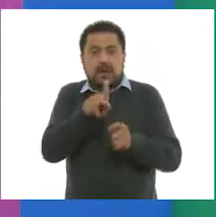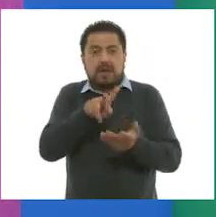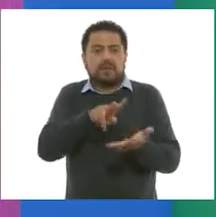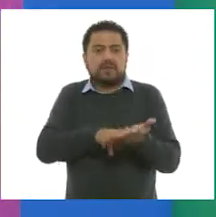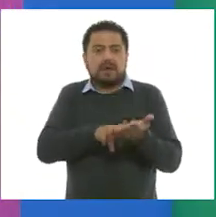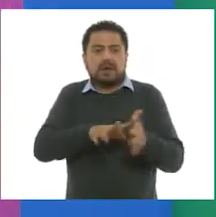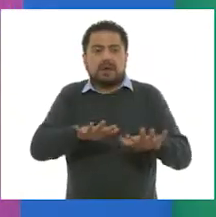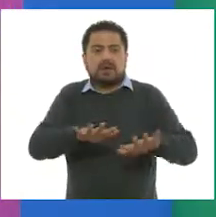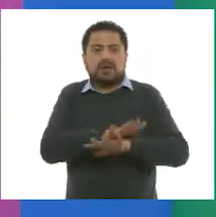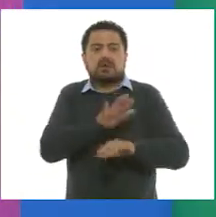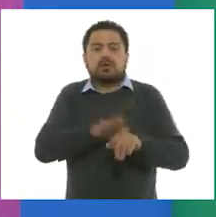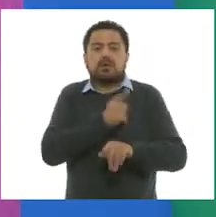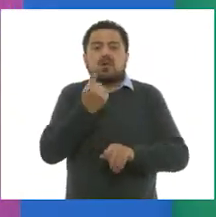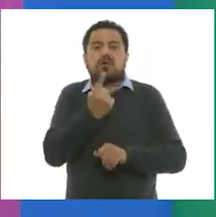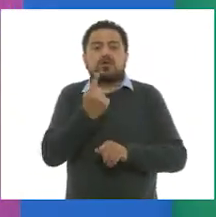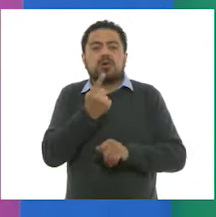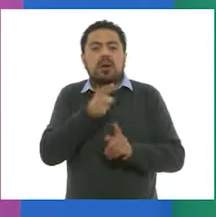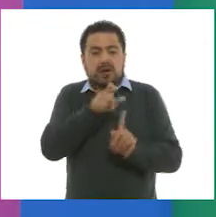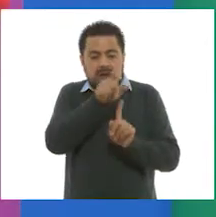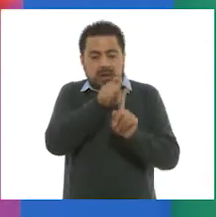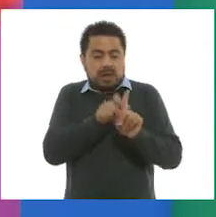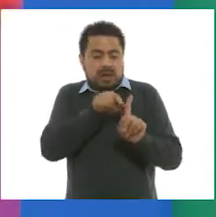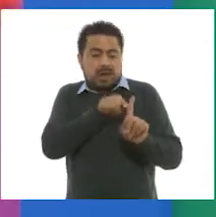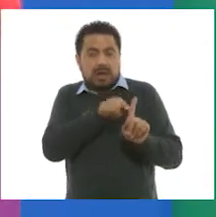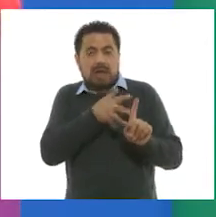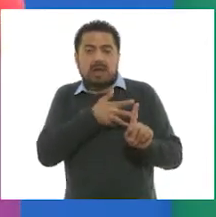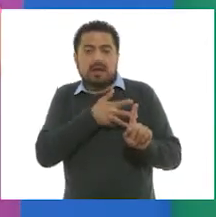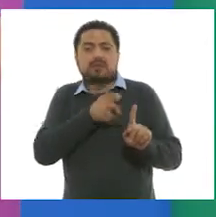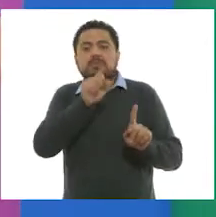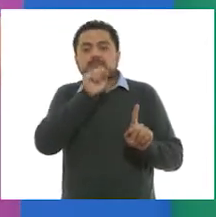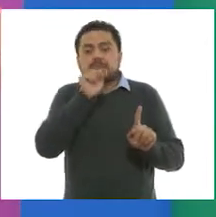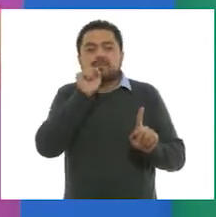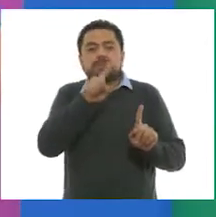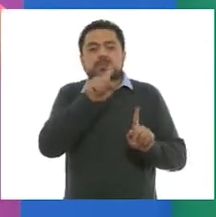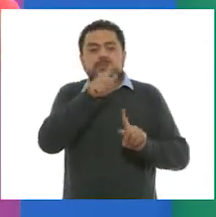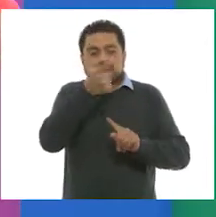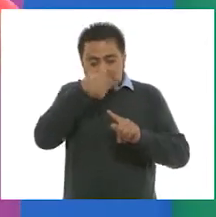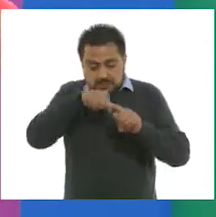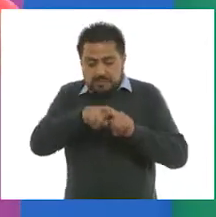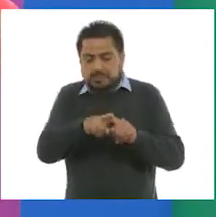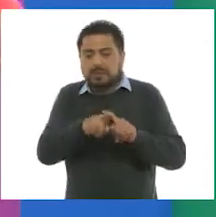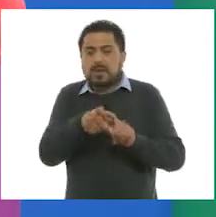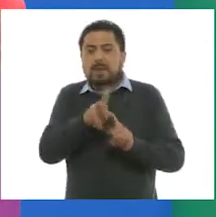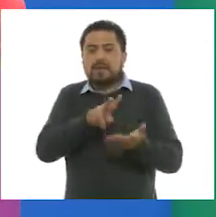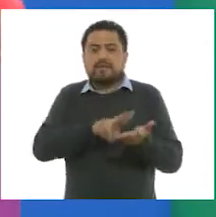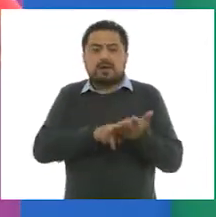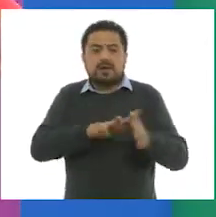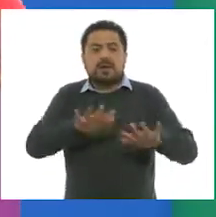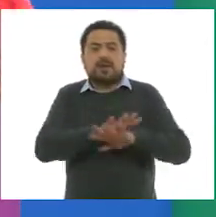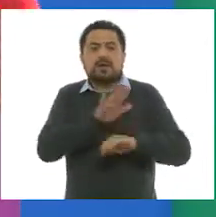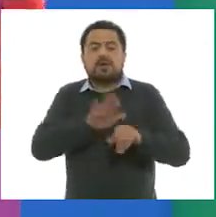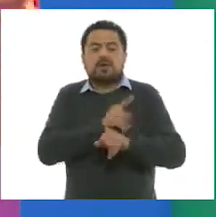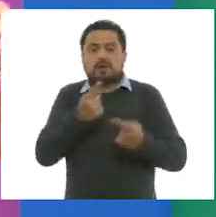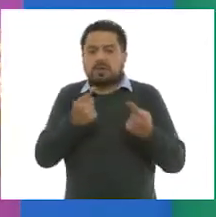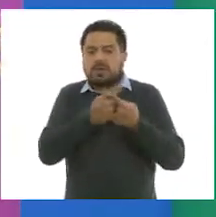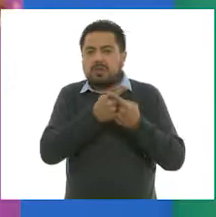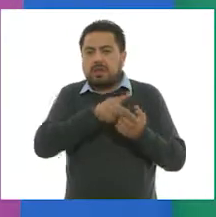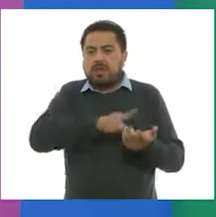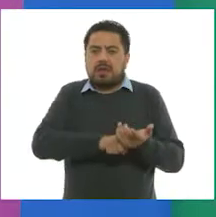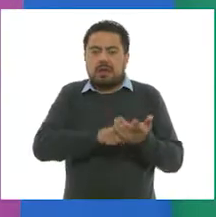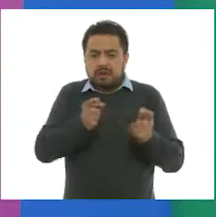a cambiar por la posición que tiene. Entonces también va a ser un nudo, pero su valor va a cambiar porque va a tener una posición